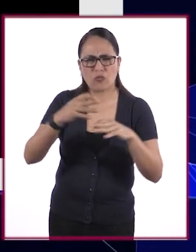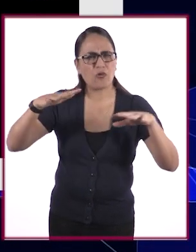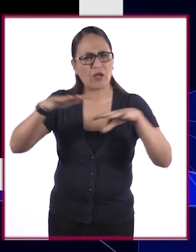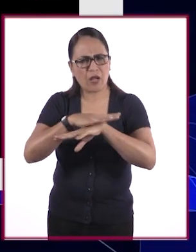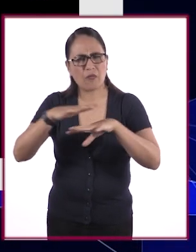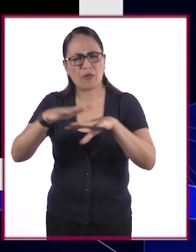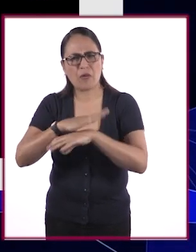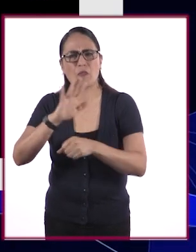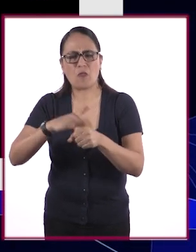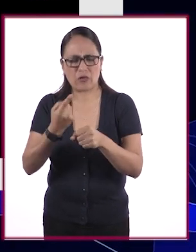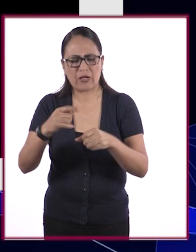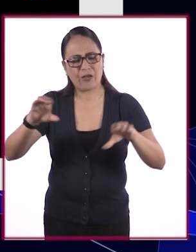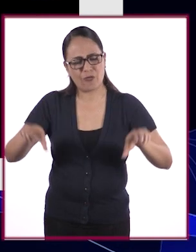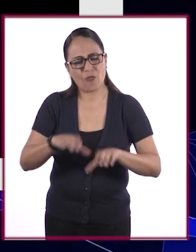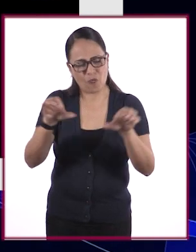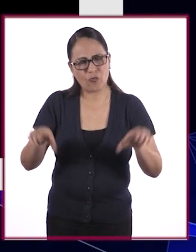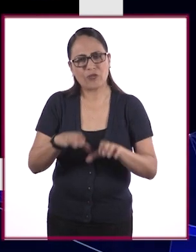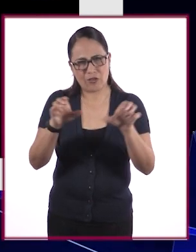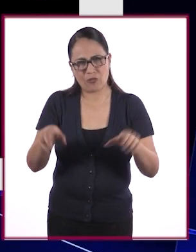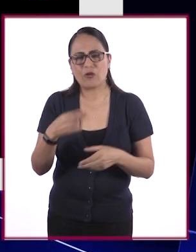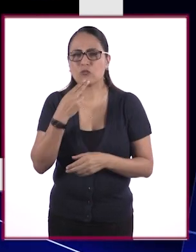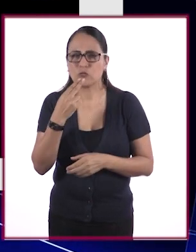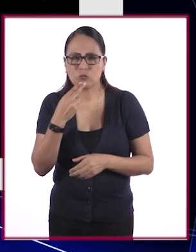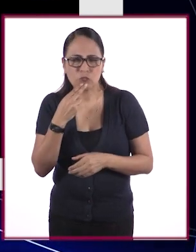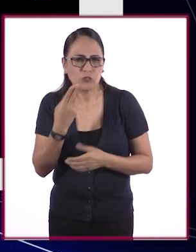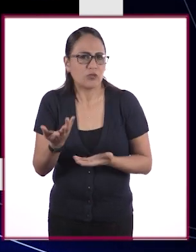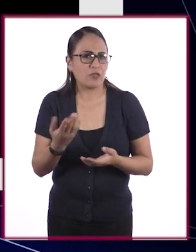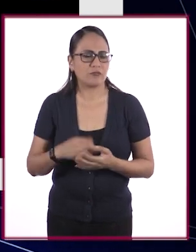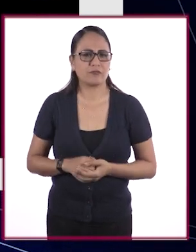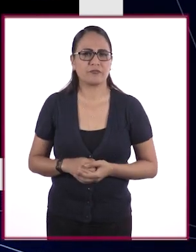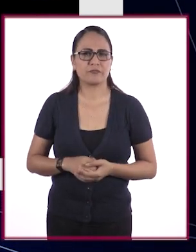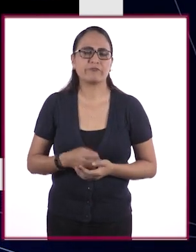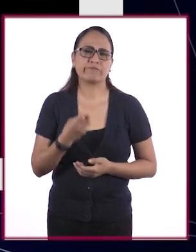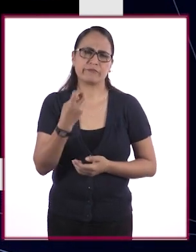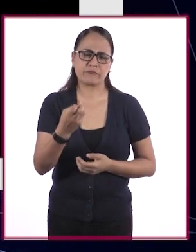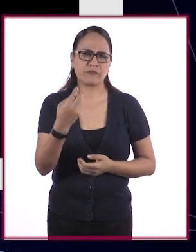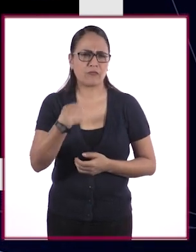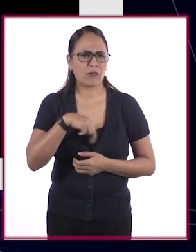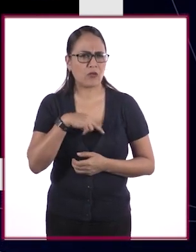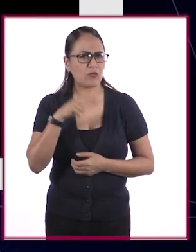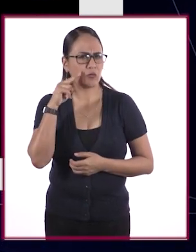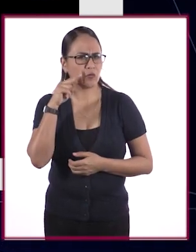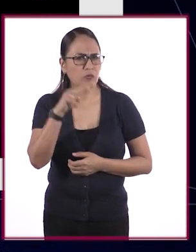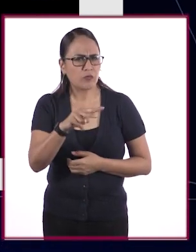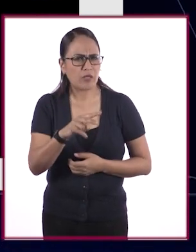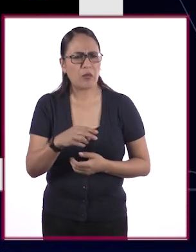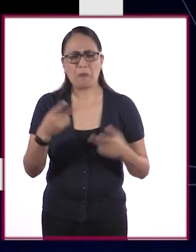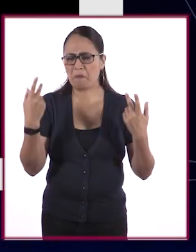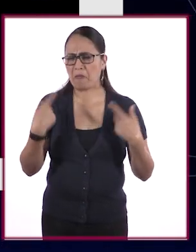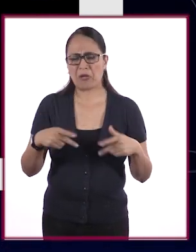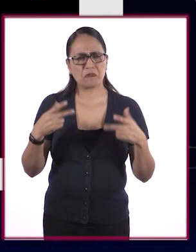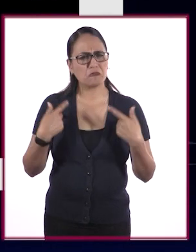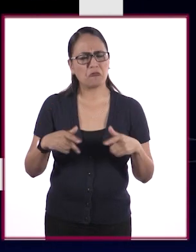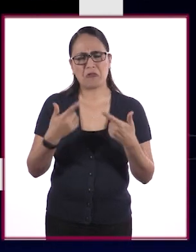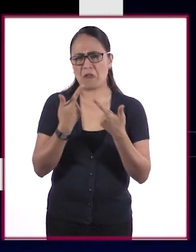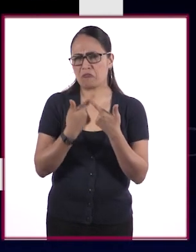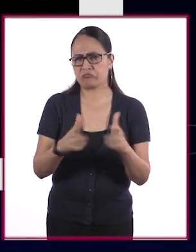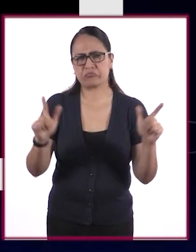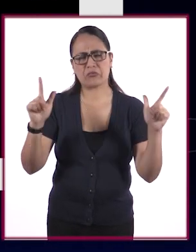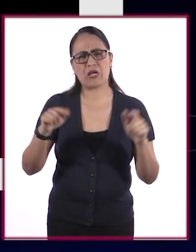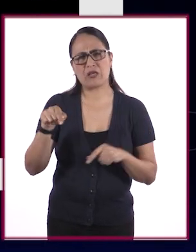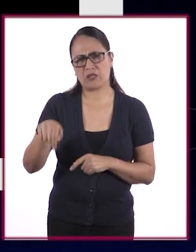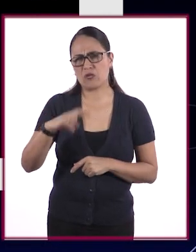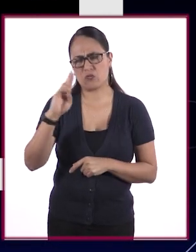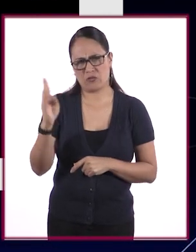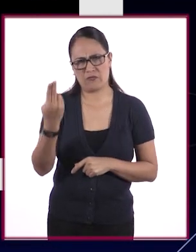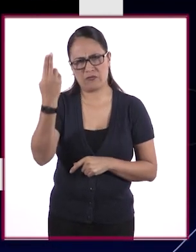por la introducción de las computadoras. Y lo podemos ver simplemente por el hecho de que ya prácticamente cualquier persona